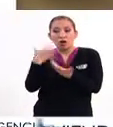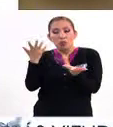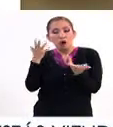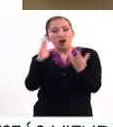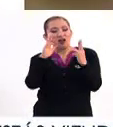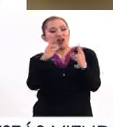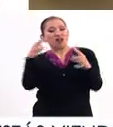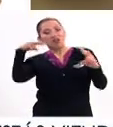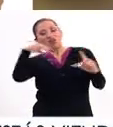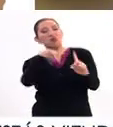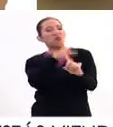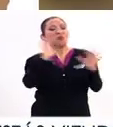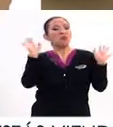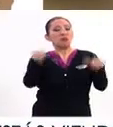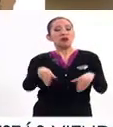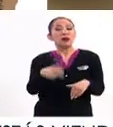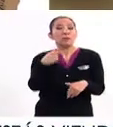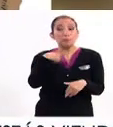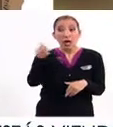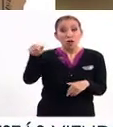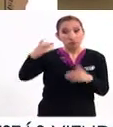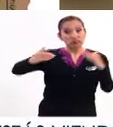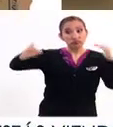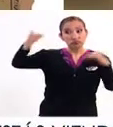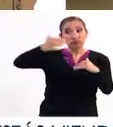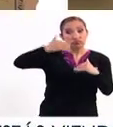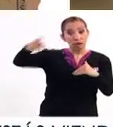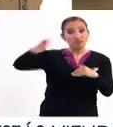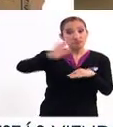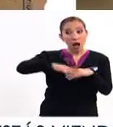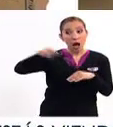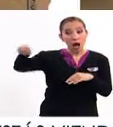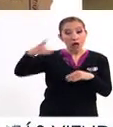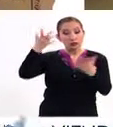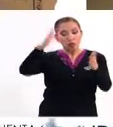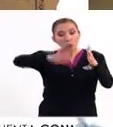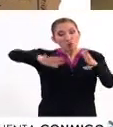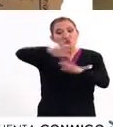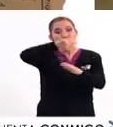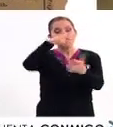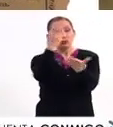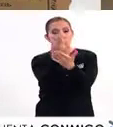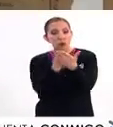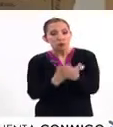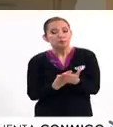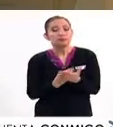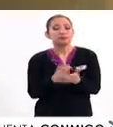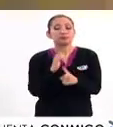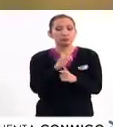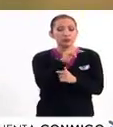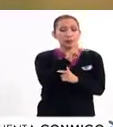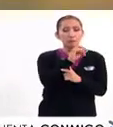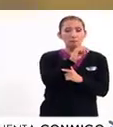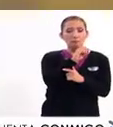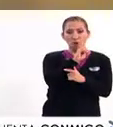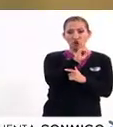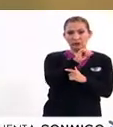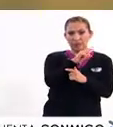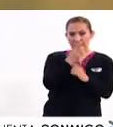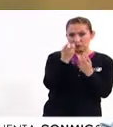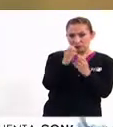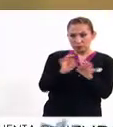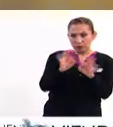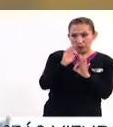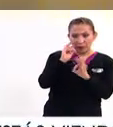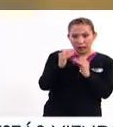lo que hace Posada, y por eso es tan importante, porque él se adelanta pues a lo que después va a ser el expresionismo. Posada toma en cuenta